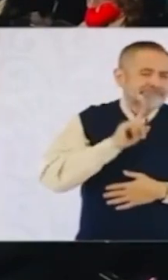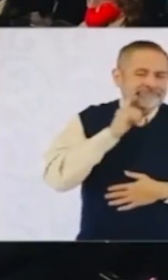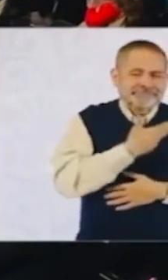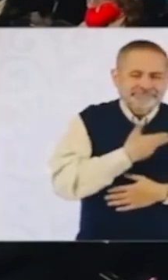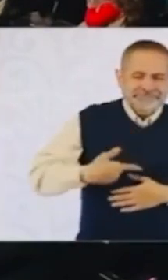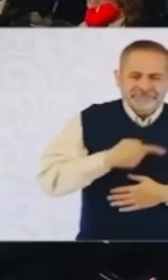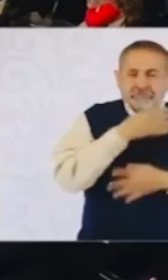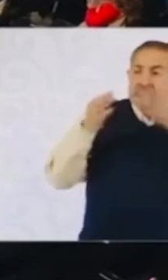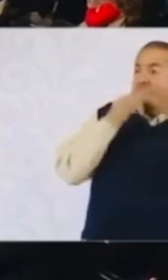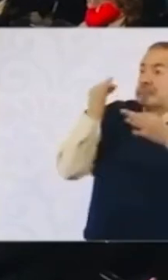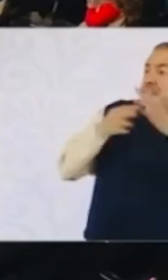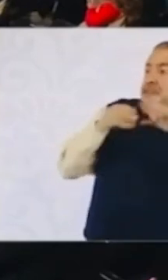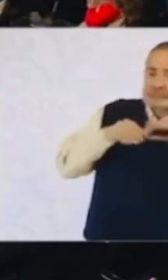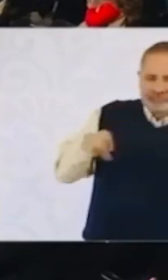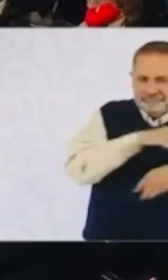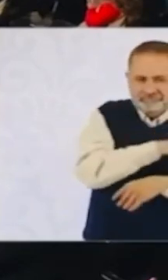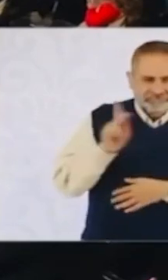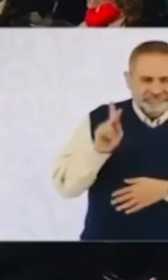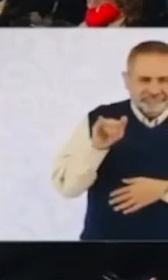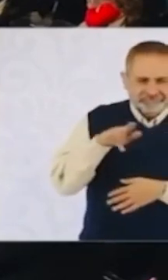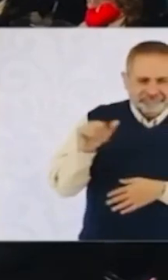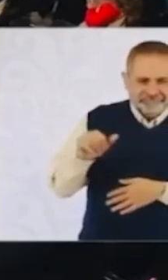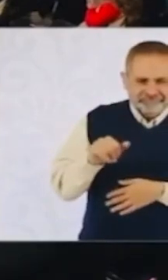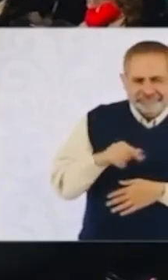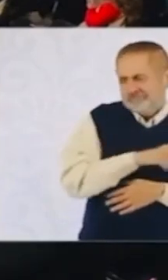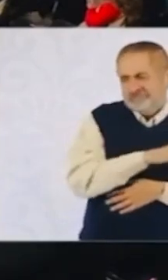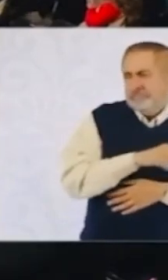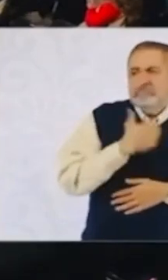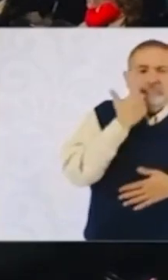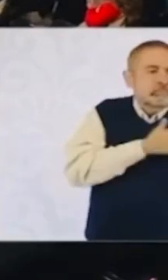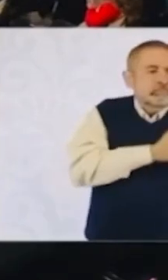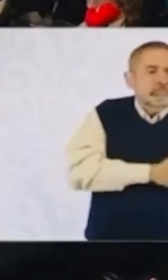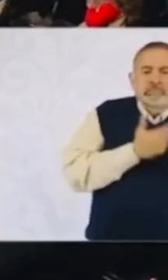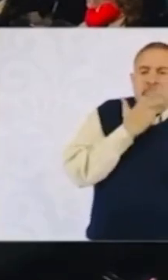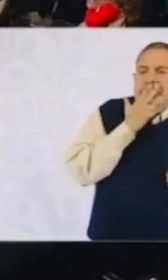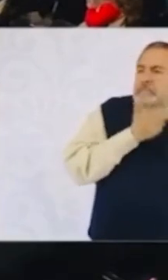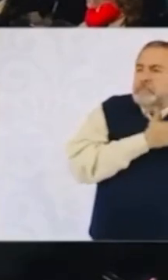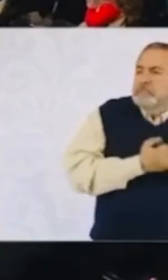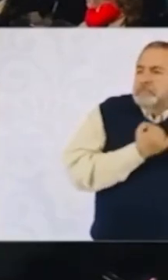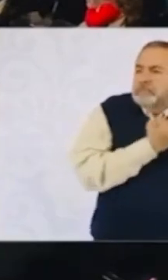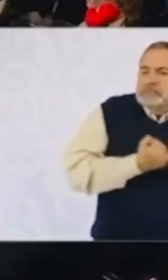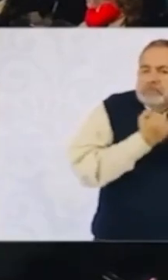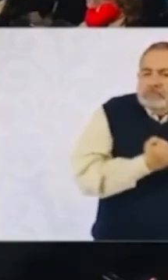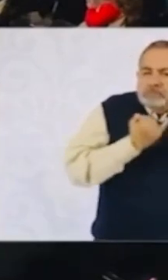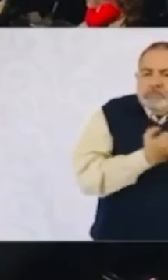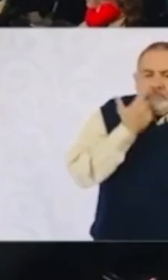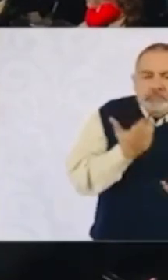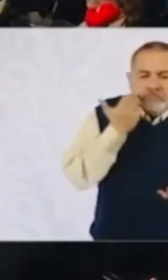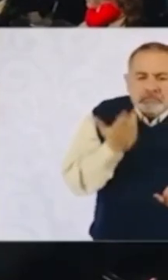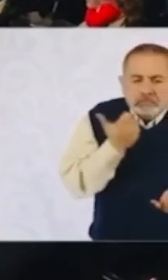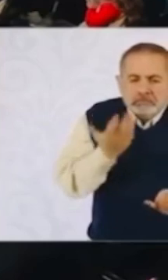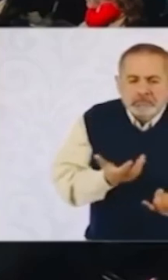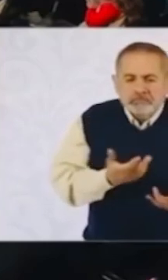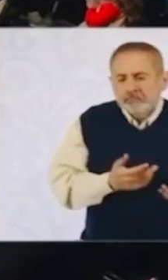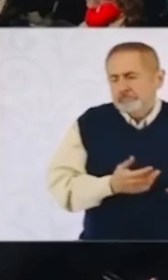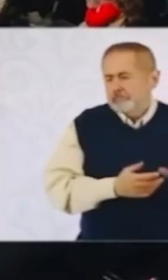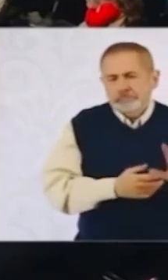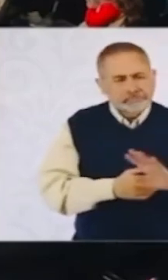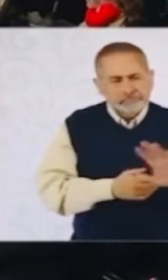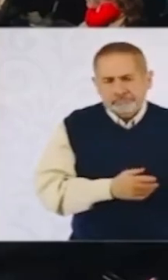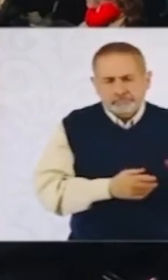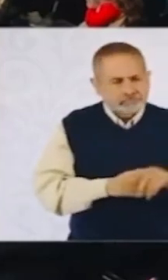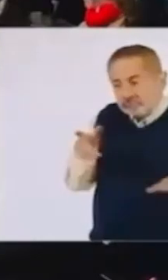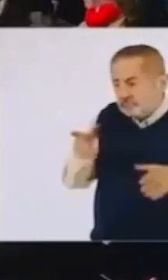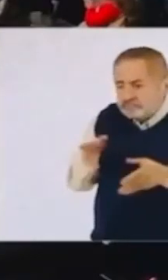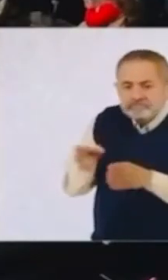al régimen de corrupción y privilegios, y otro, avanzar por la transformación. Dijo, pues, ¿qué está